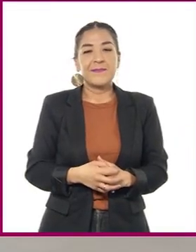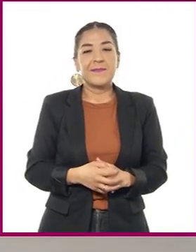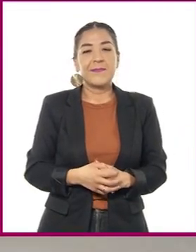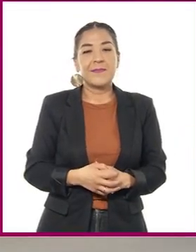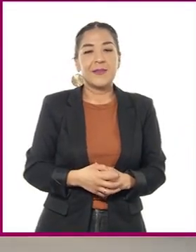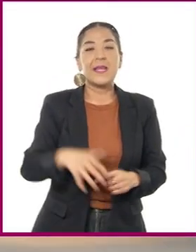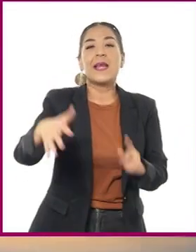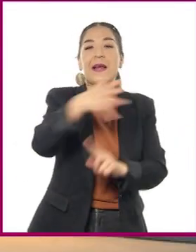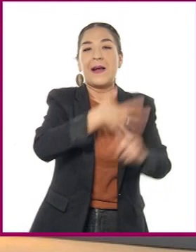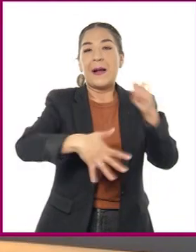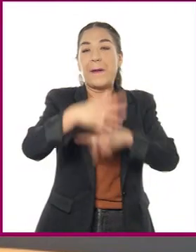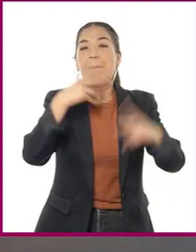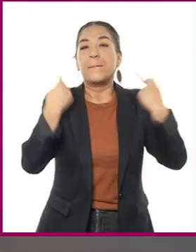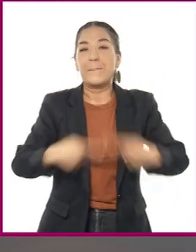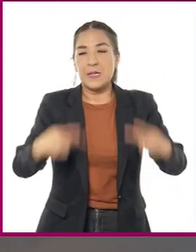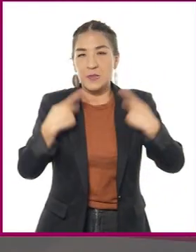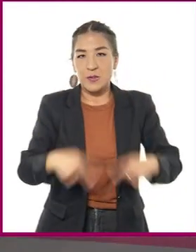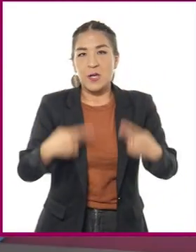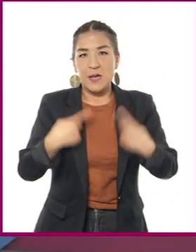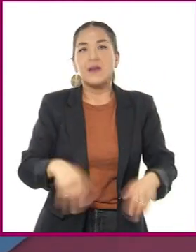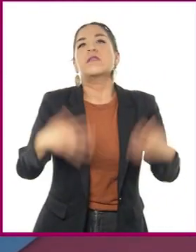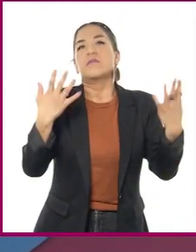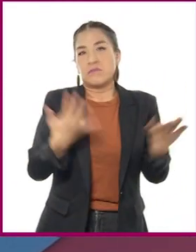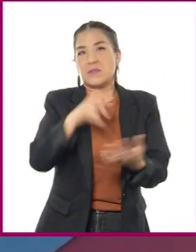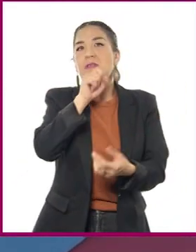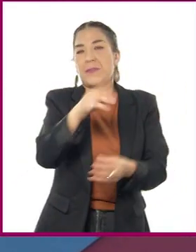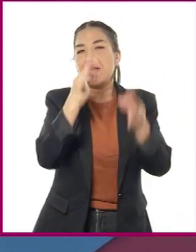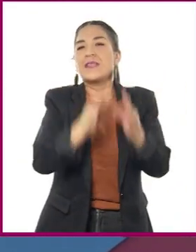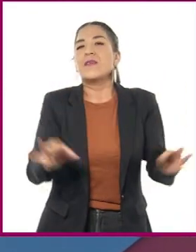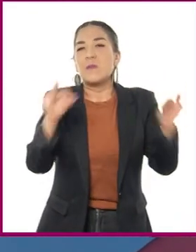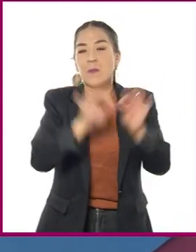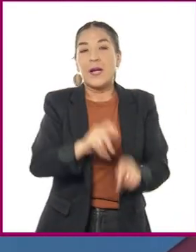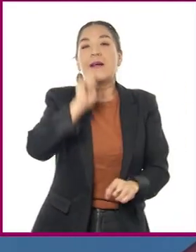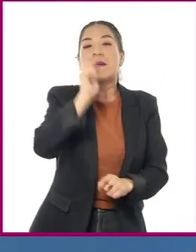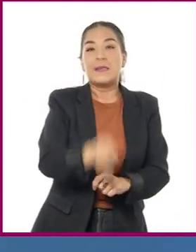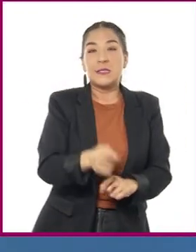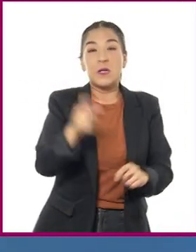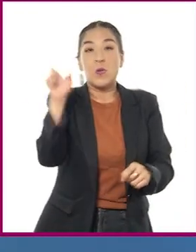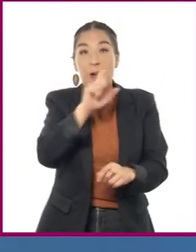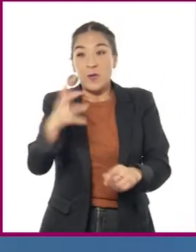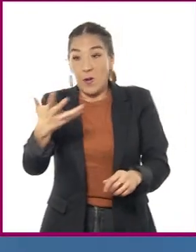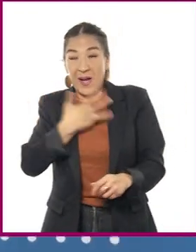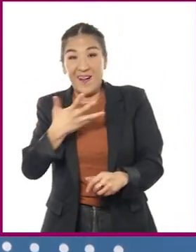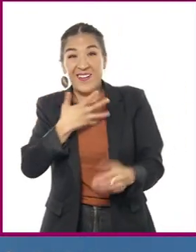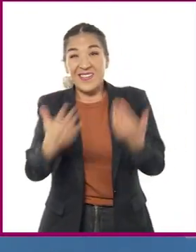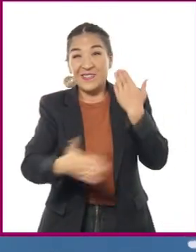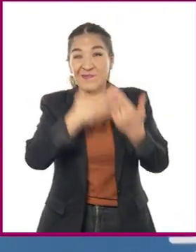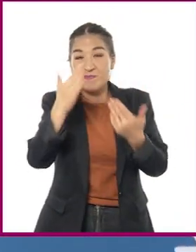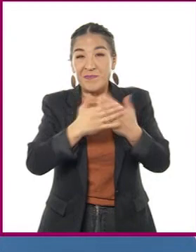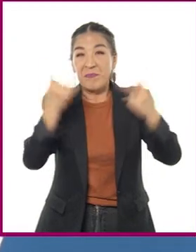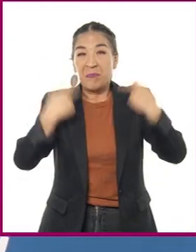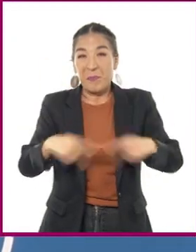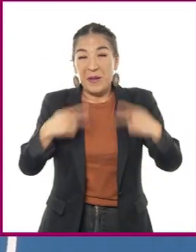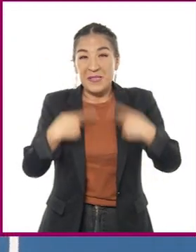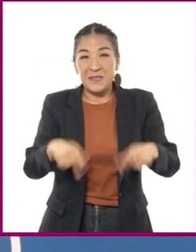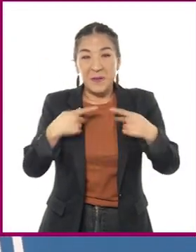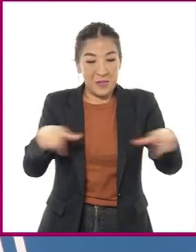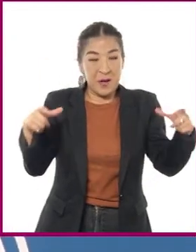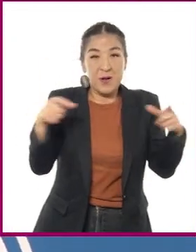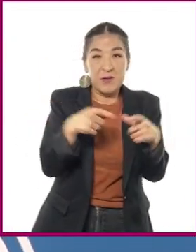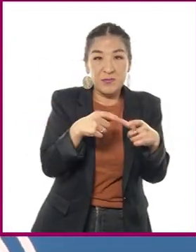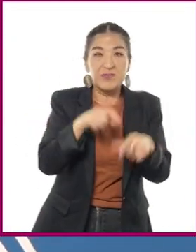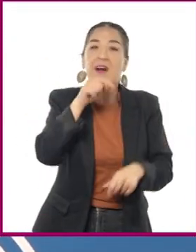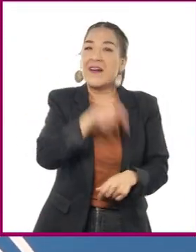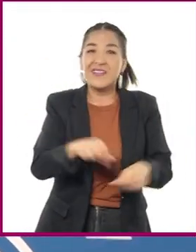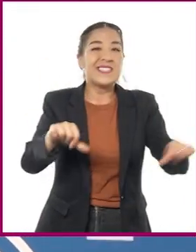La población es otro factor importante, ya que al existir poca densidad de población, la demanda